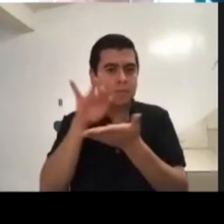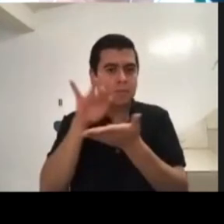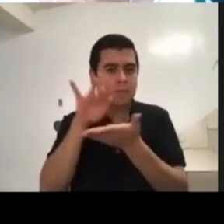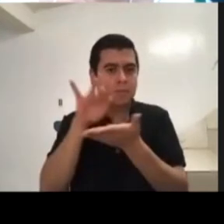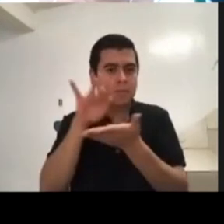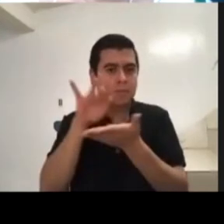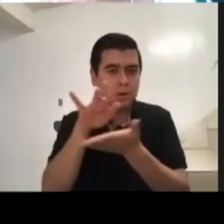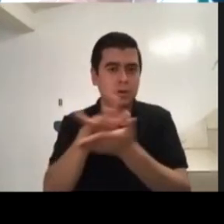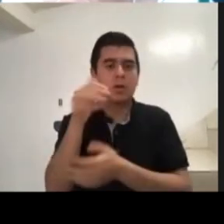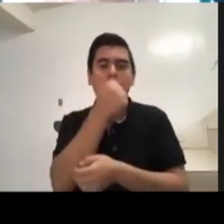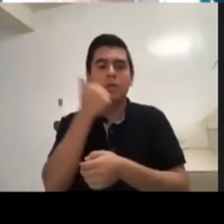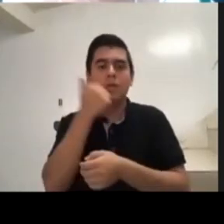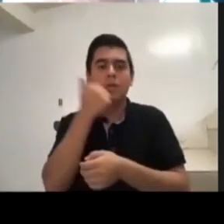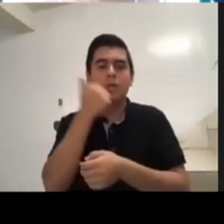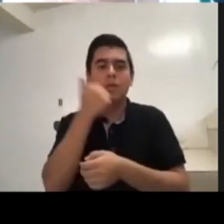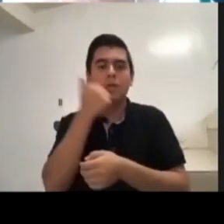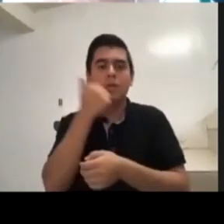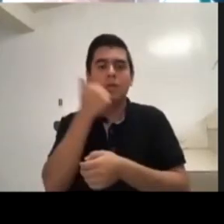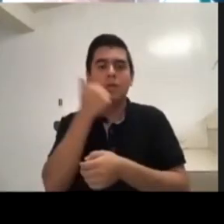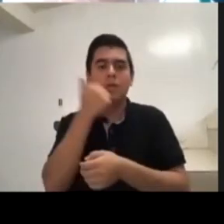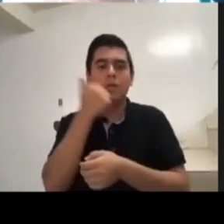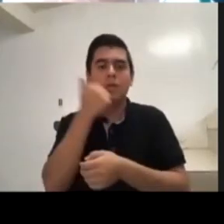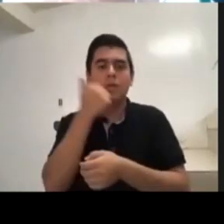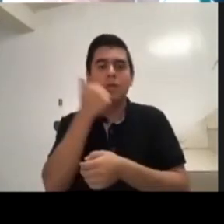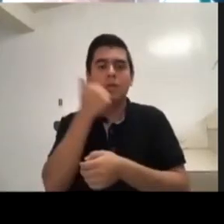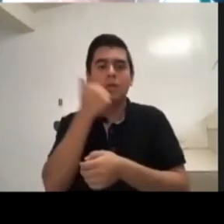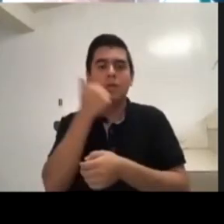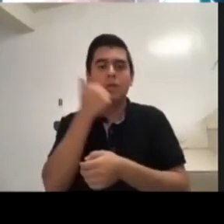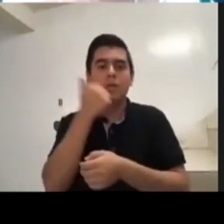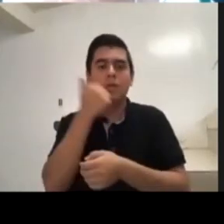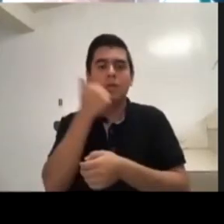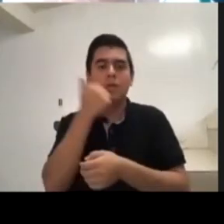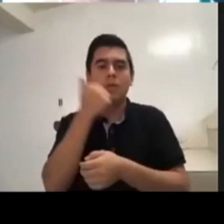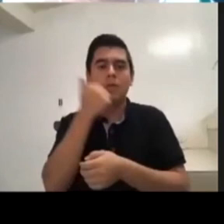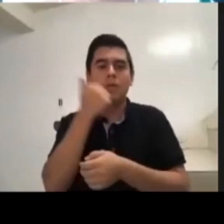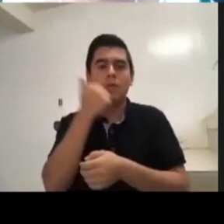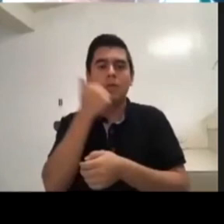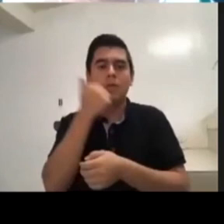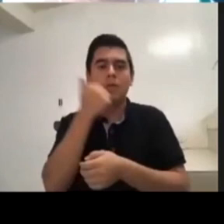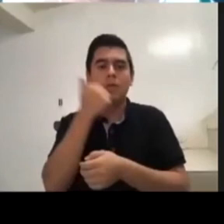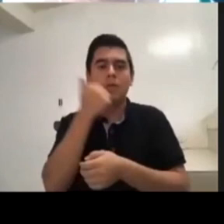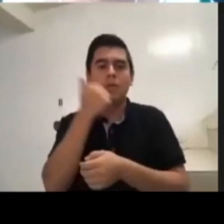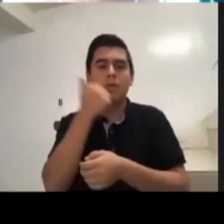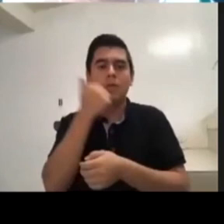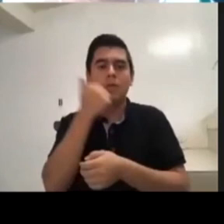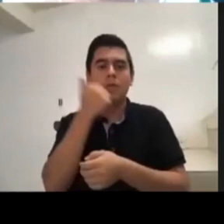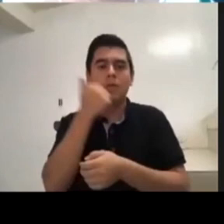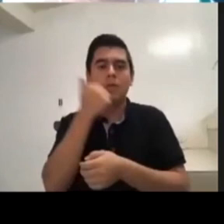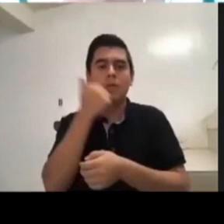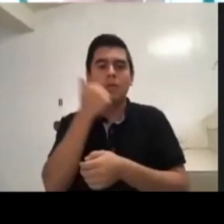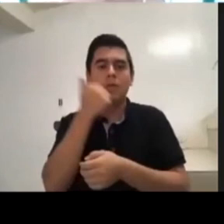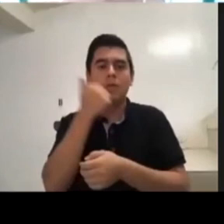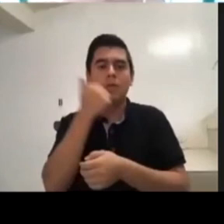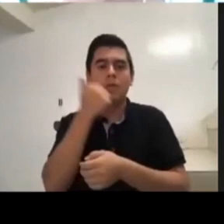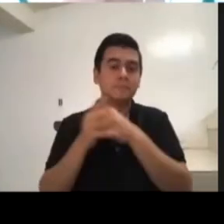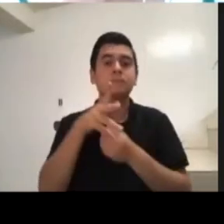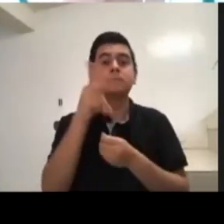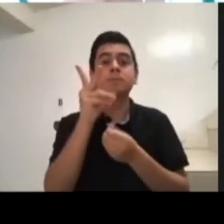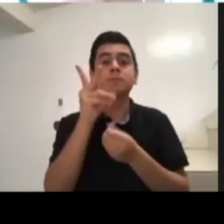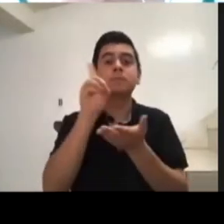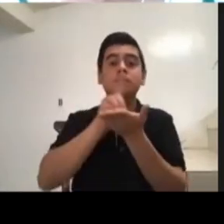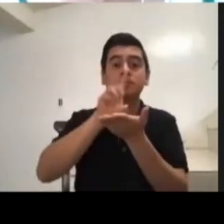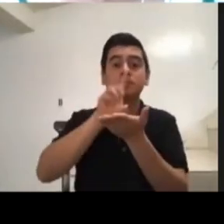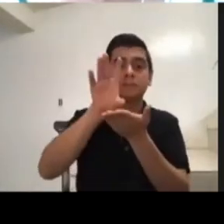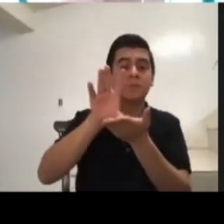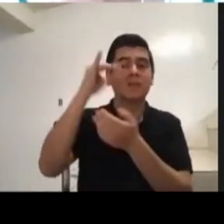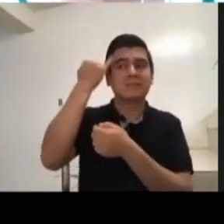si es auditivo el asunto. Sin embargo, cuando es discapacidad intelectual, dice, ¿cómo le enseño